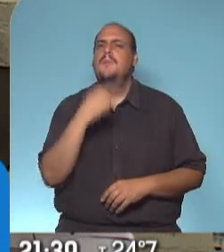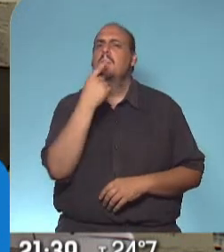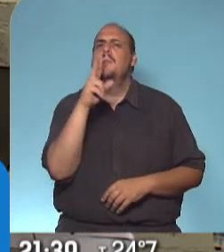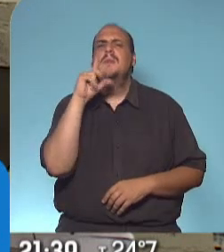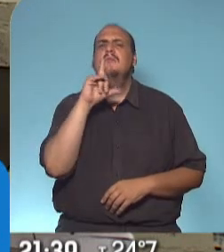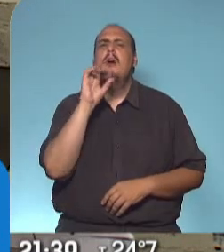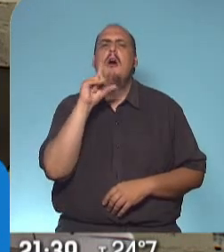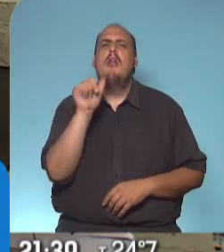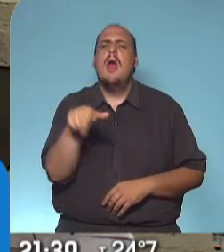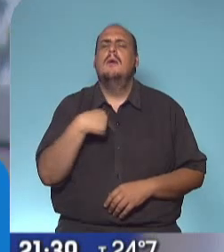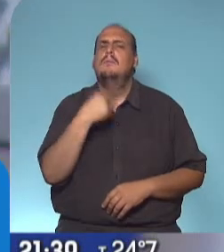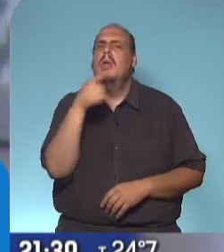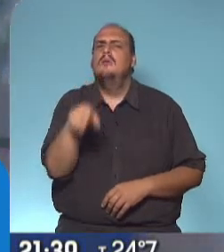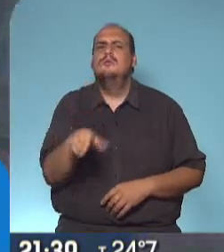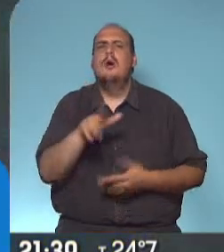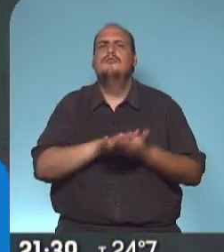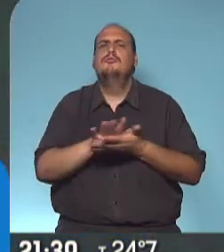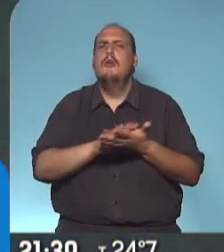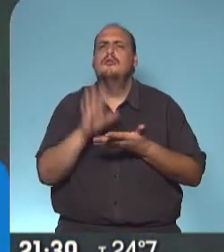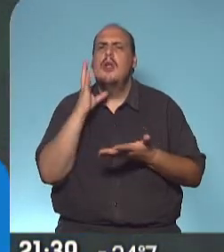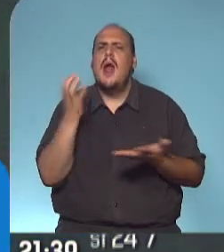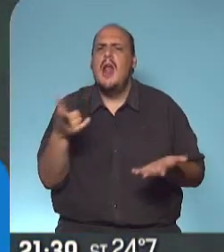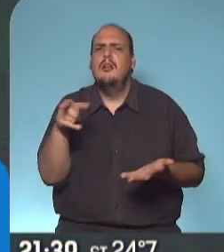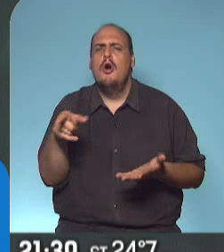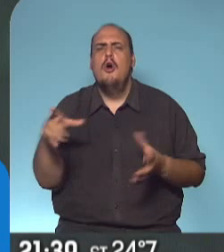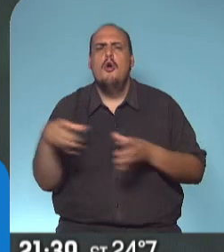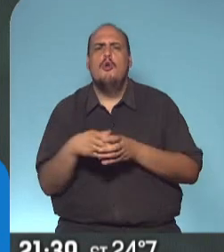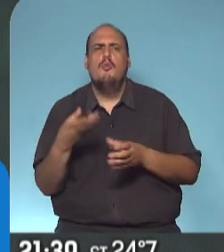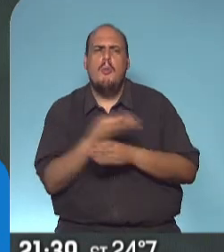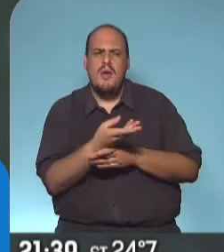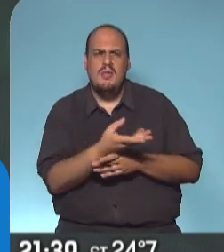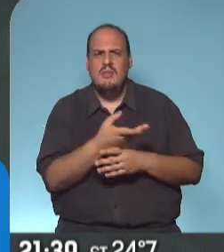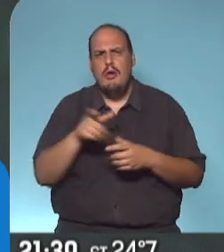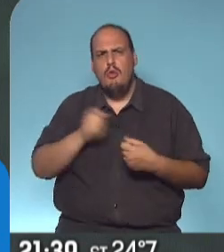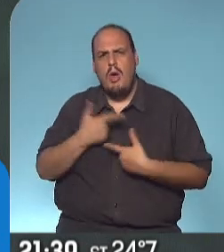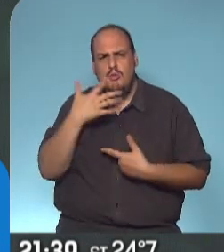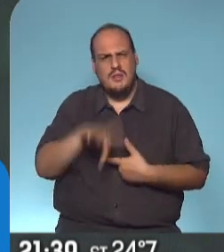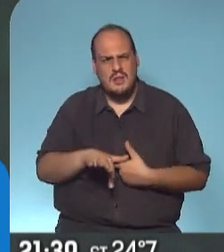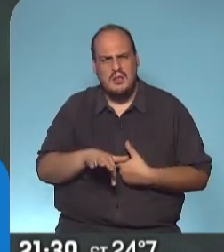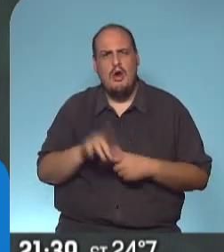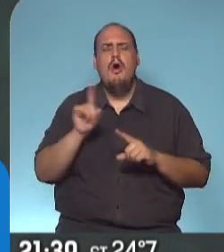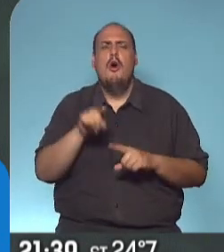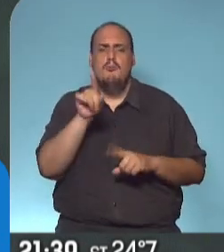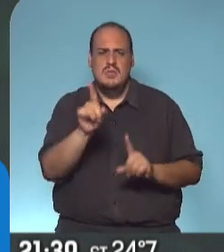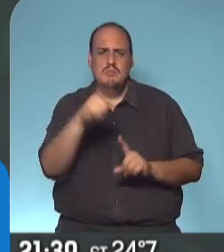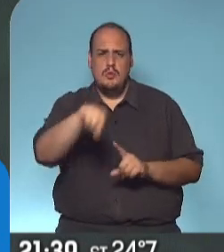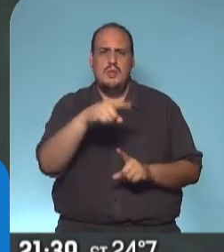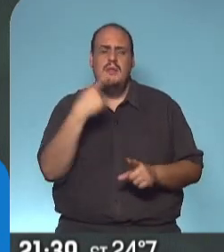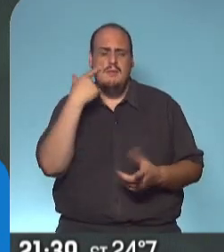alguna solución o por lo menos entendieron cuál era el pedido que hacían ellas y que hicieron ustedes, obviamente por intermedio del